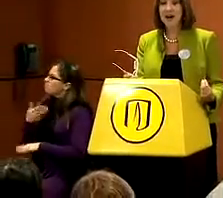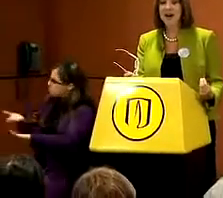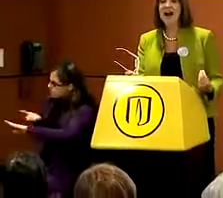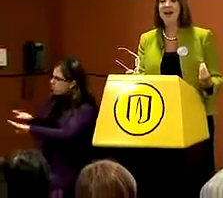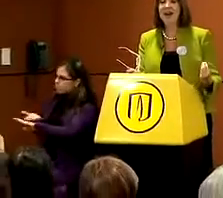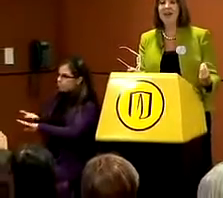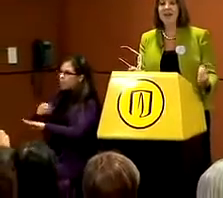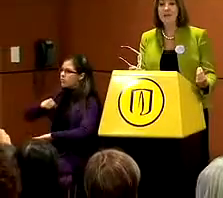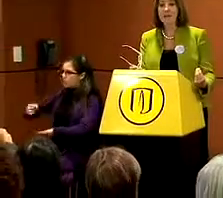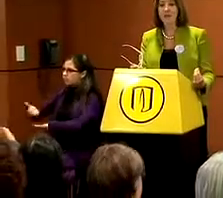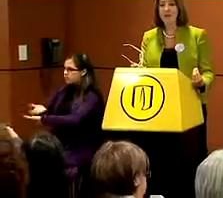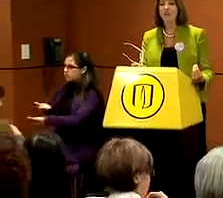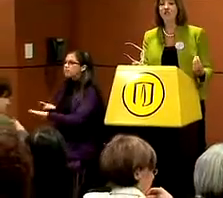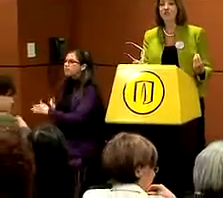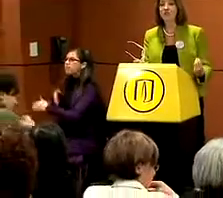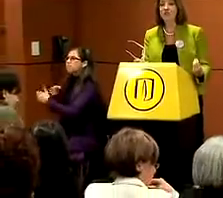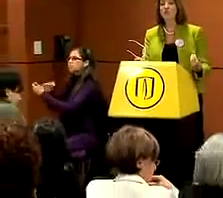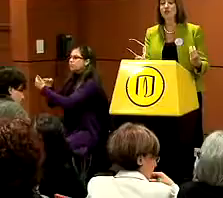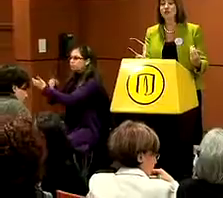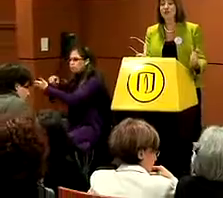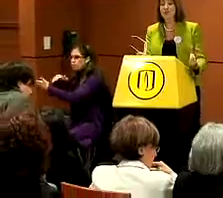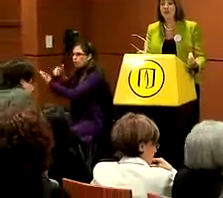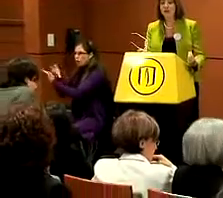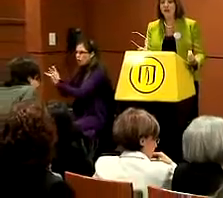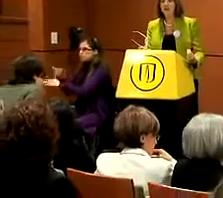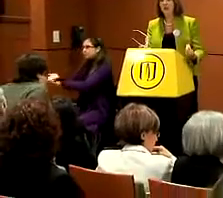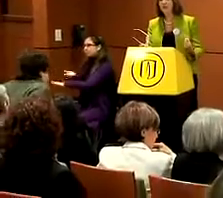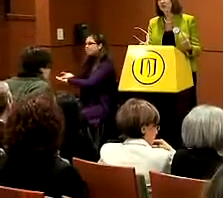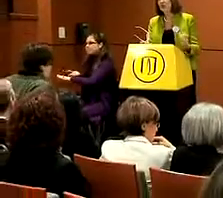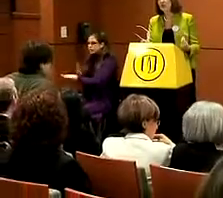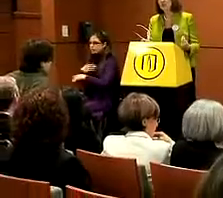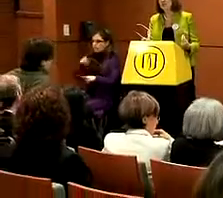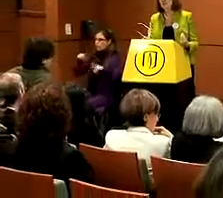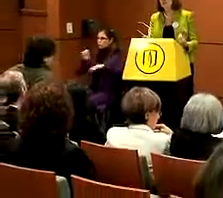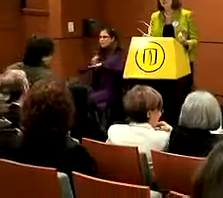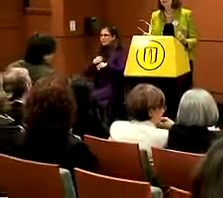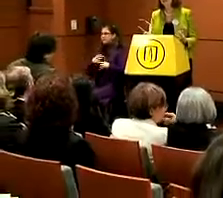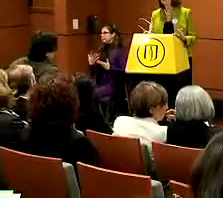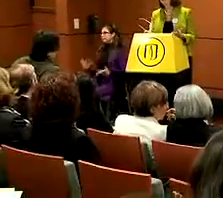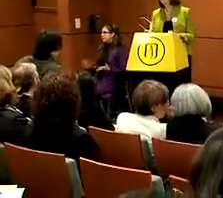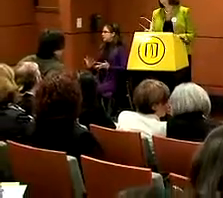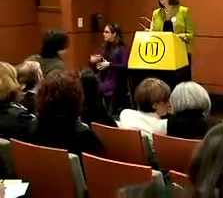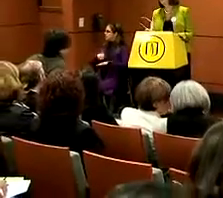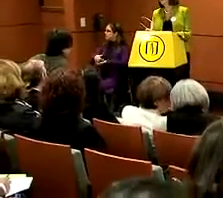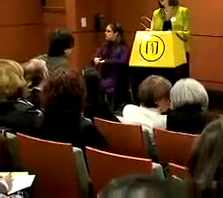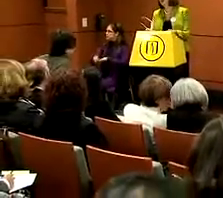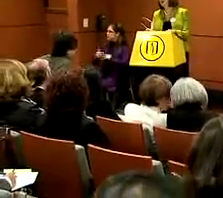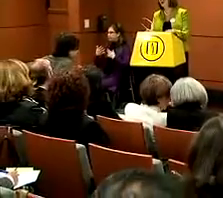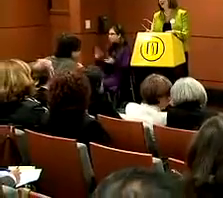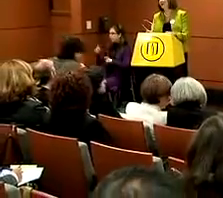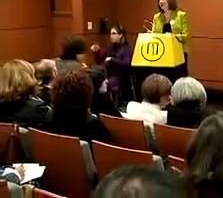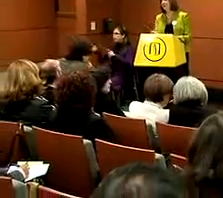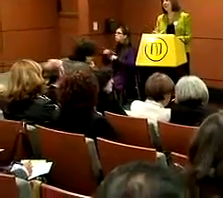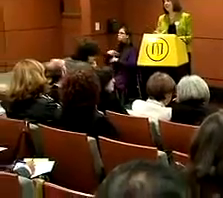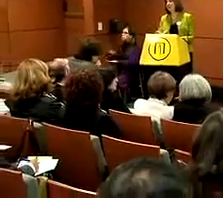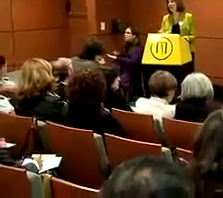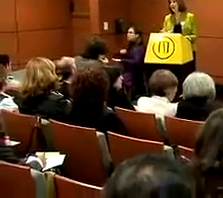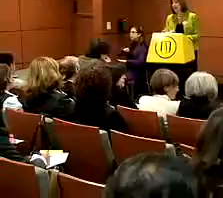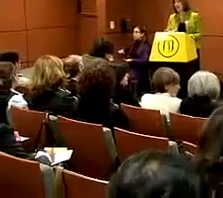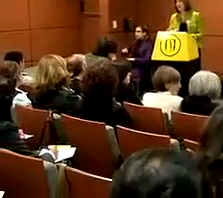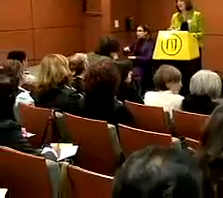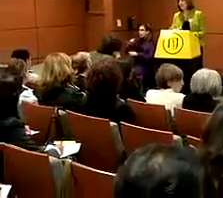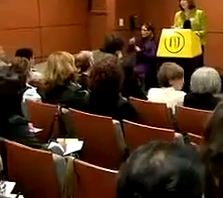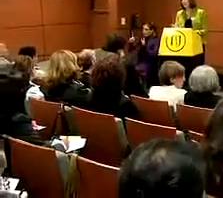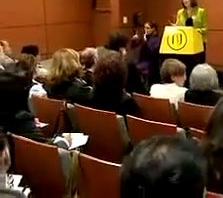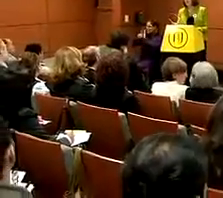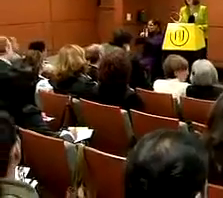y va a reclamar unos espacios de su vida y unos derechos que tiene a través de esa de esa forma